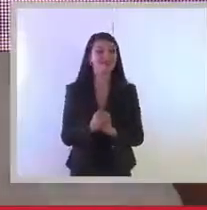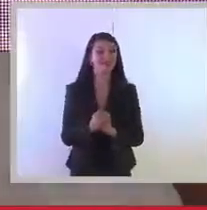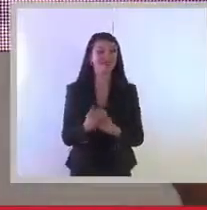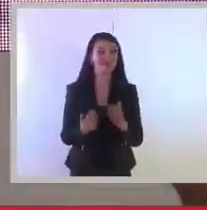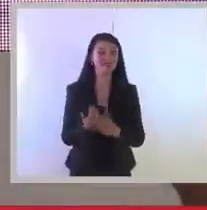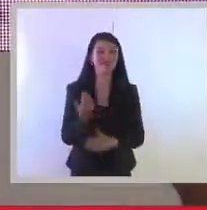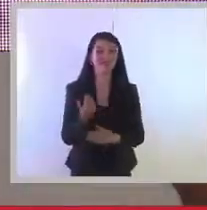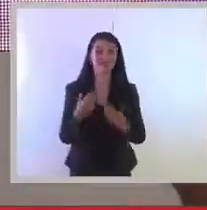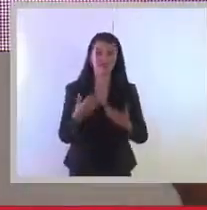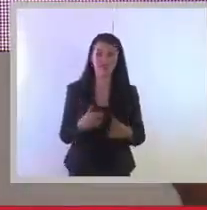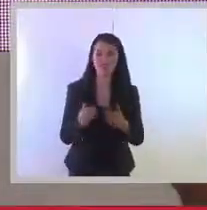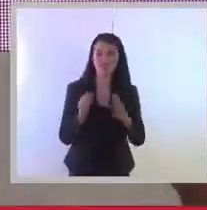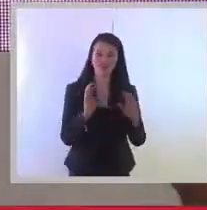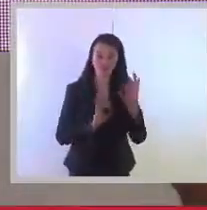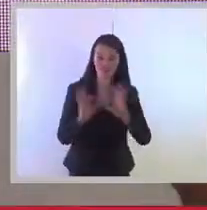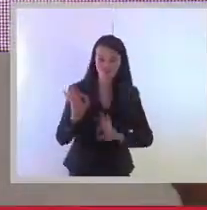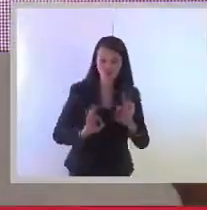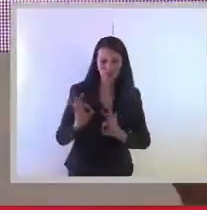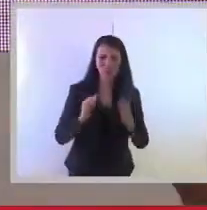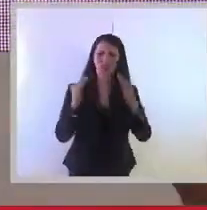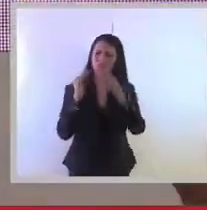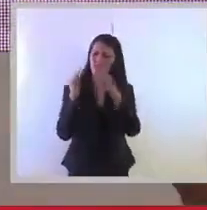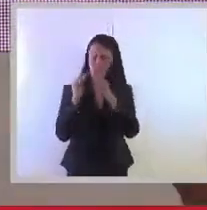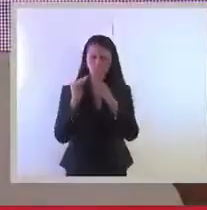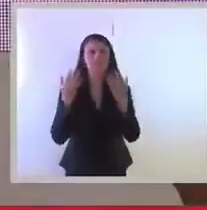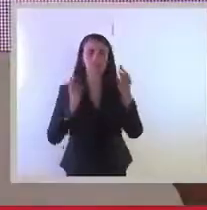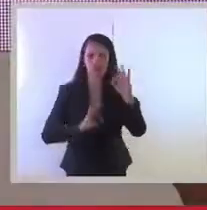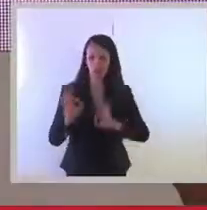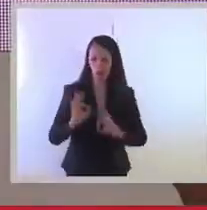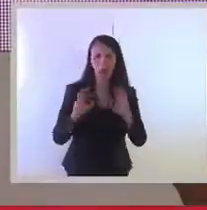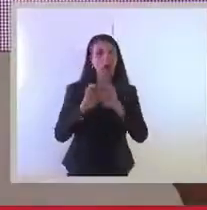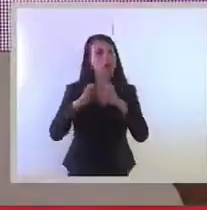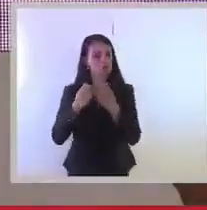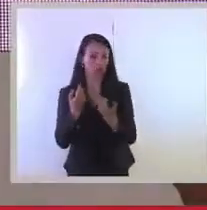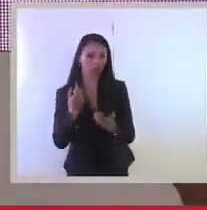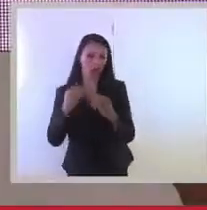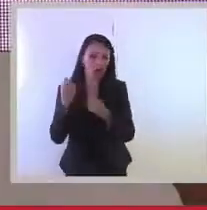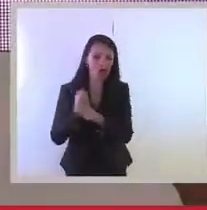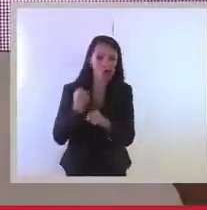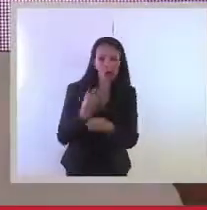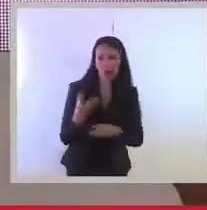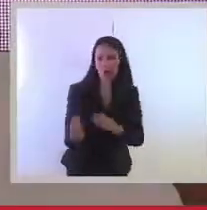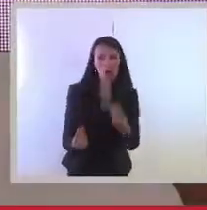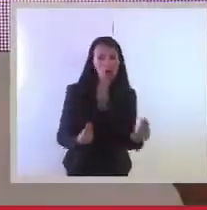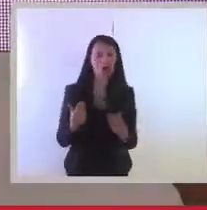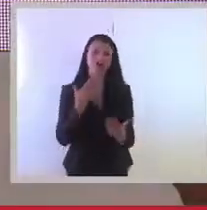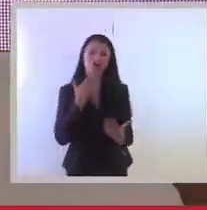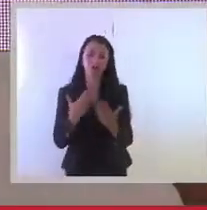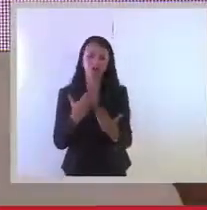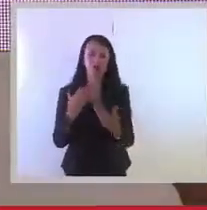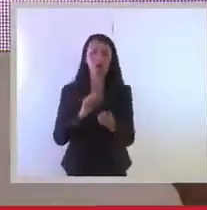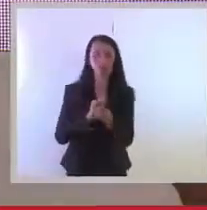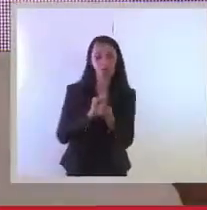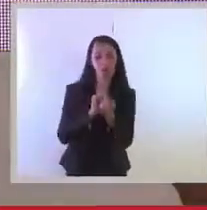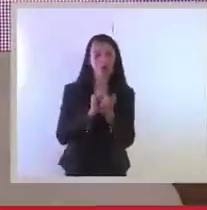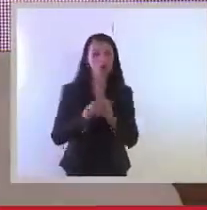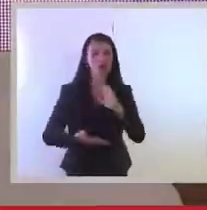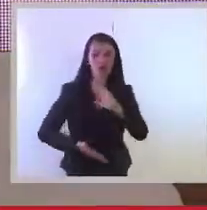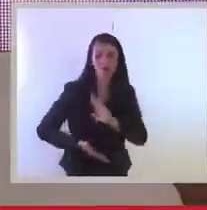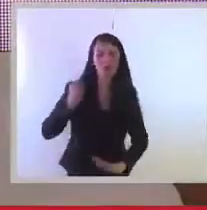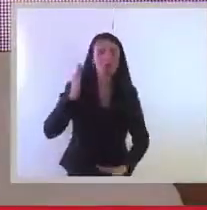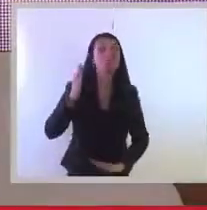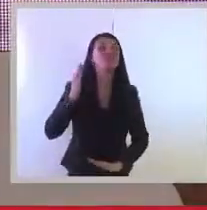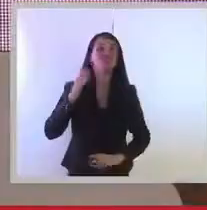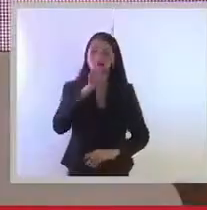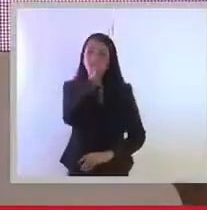tránsito, organizar las cosas, la casa, de hacer equipo, generar confianza, hacer cambios y me voy de una vez para el monte